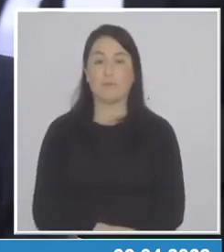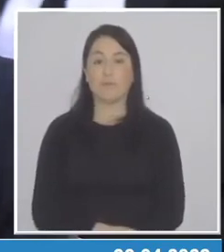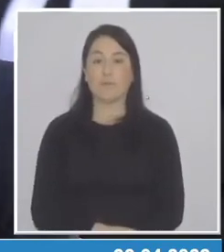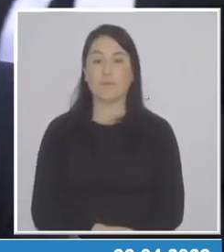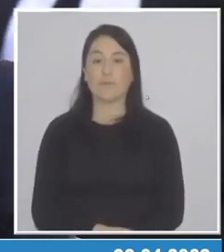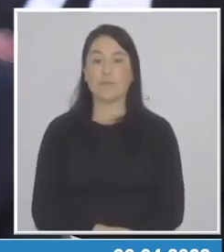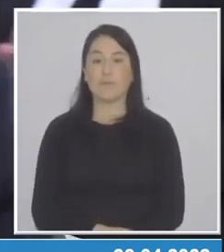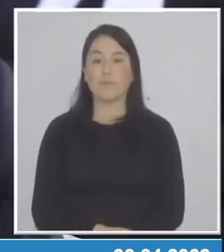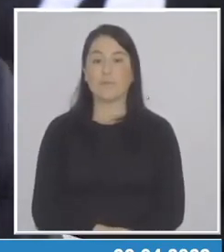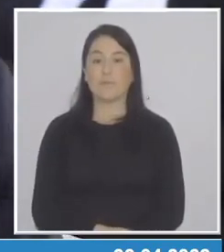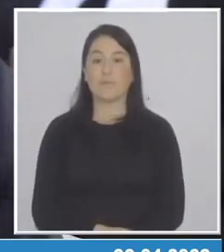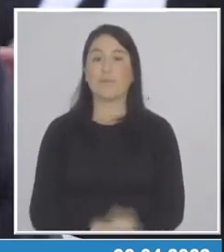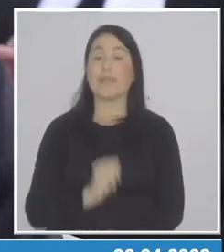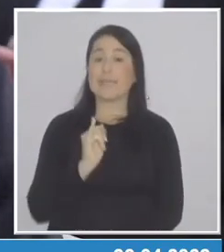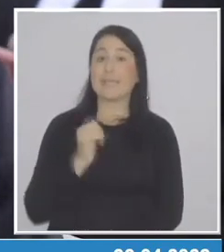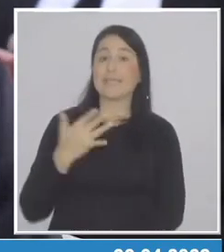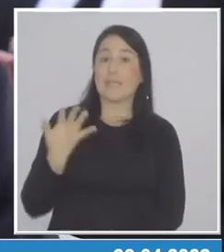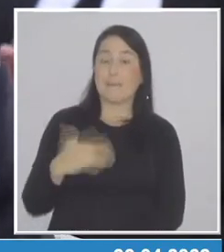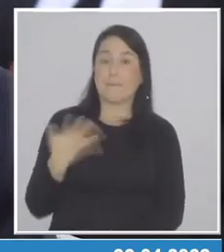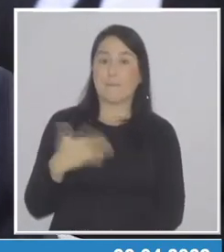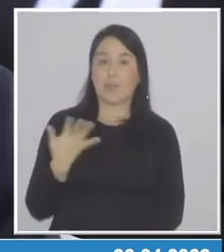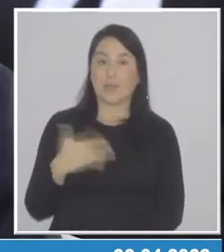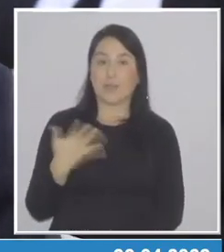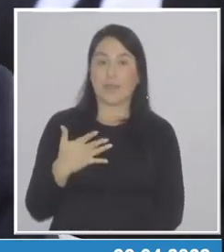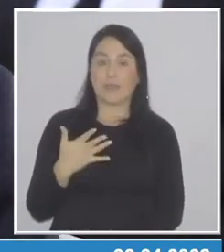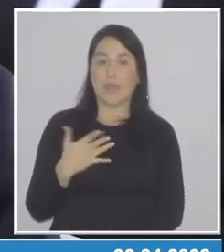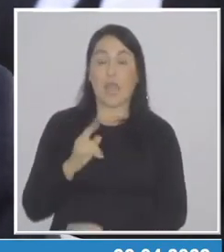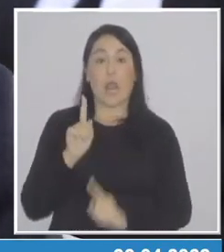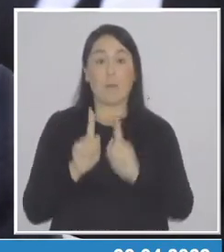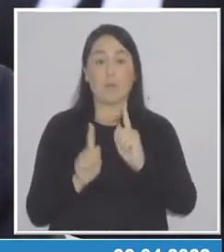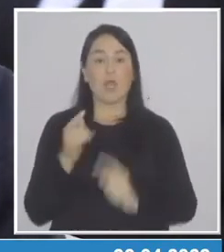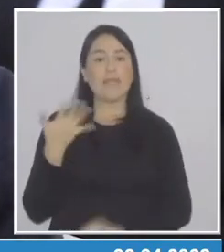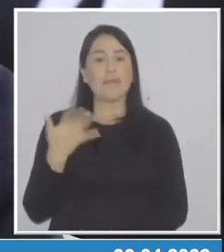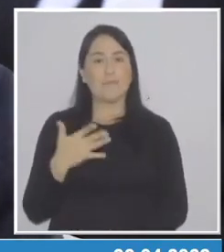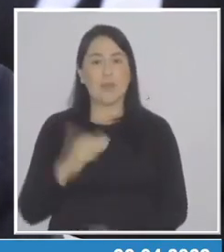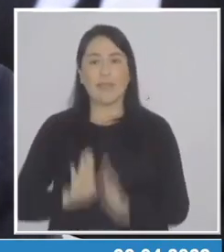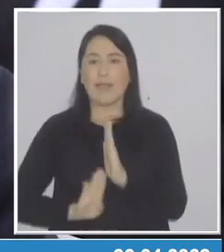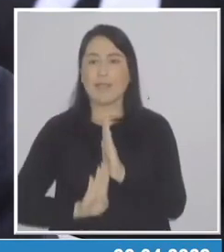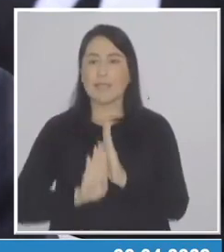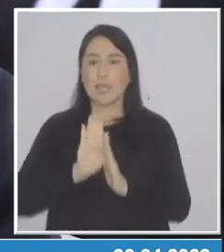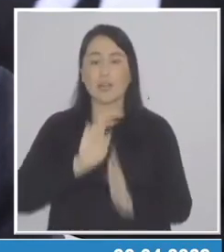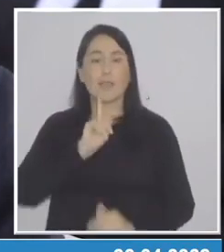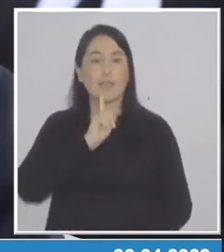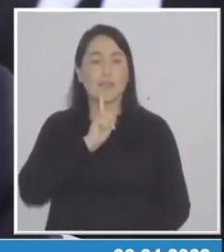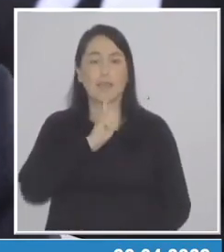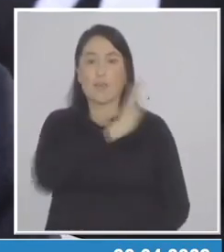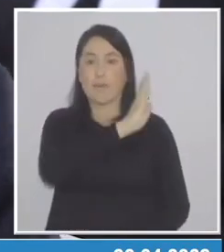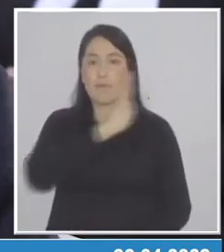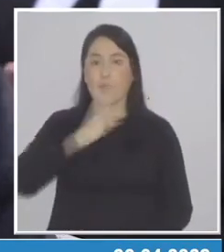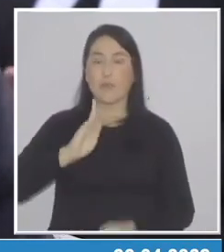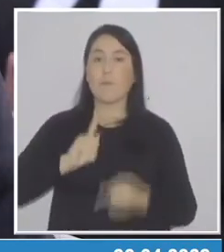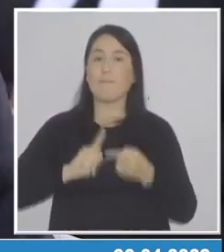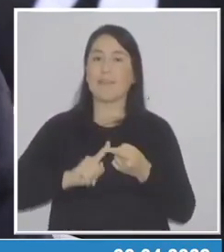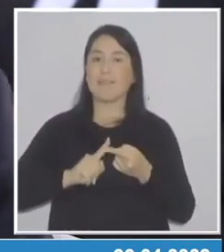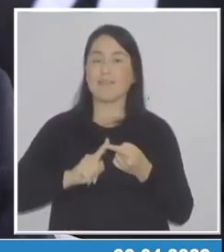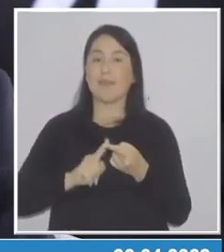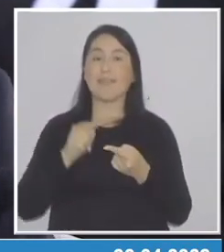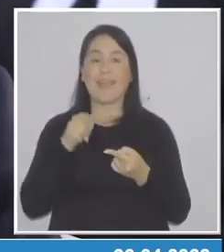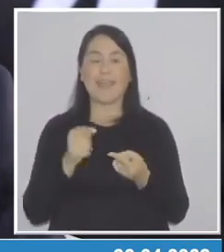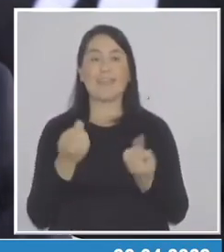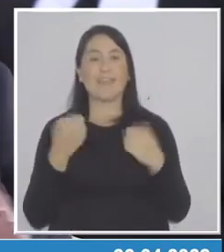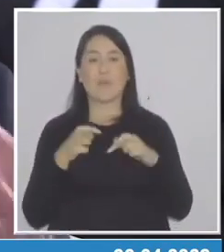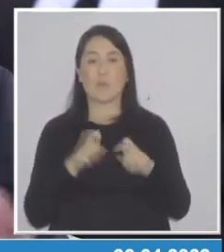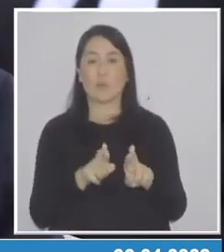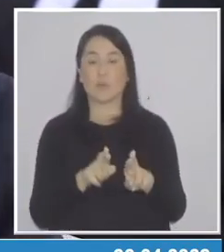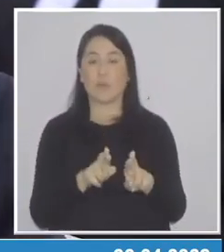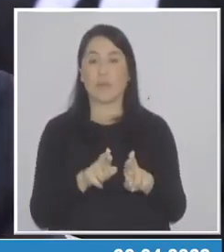Es importante, tal vez clave en el desarrollo que ha tenido la biblioteca, el participar en esta instancia, ya que allí es donde